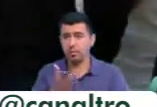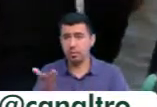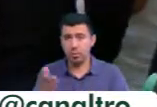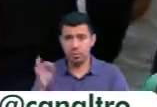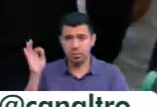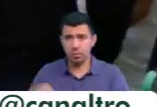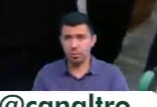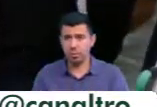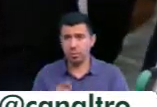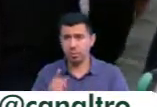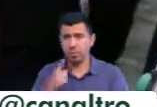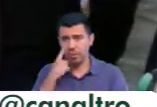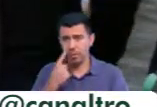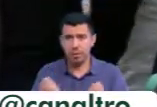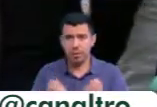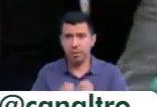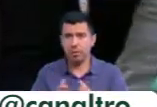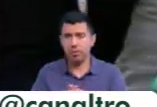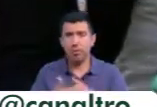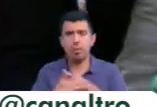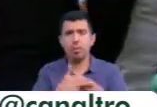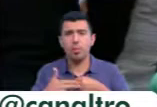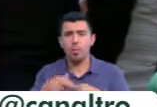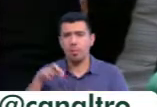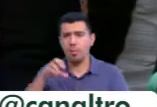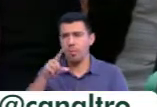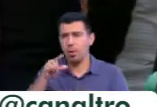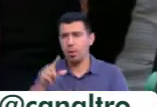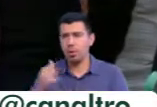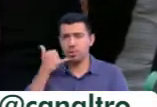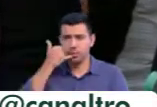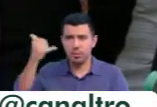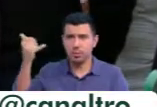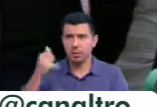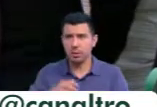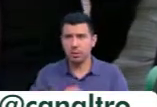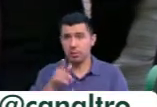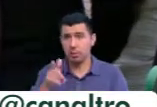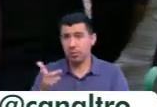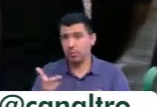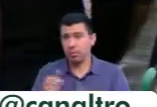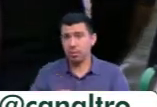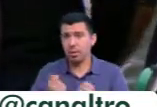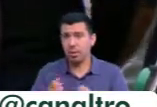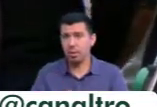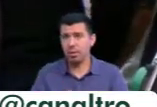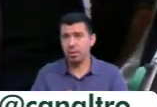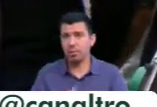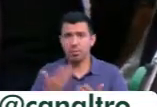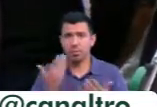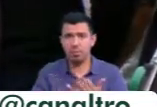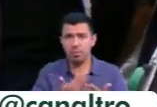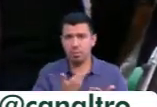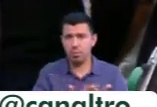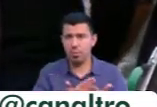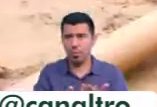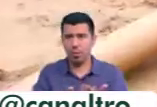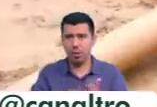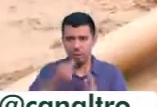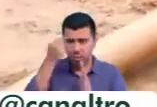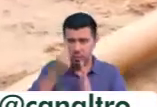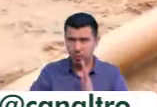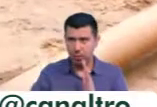terceros vamos a usar esa póliza ya llamamos efectivamente yo nos viene es el documento donde coloquemos todo el inventario